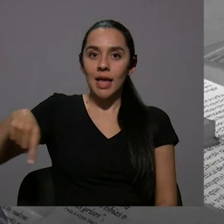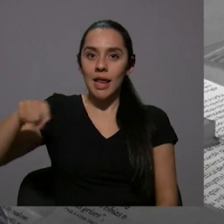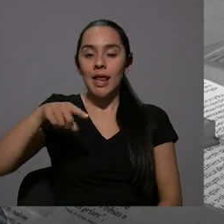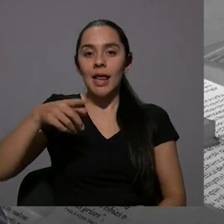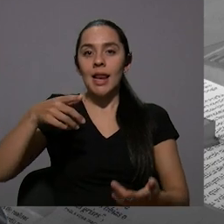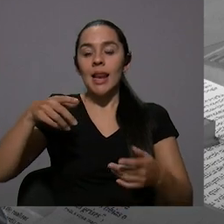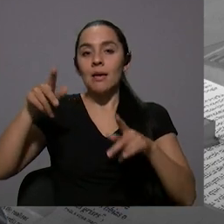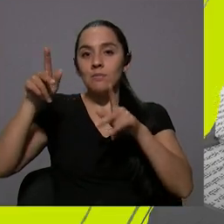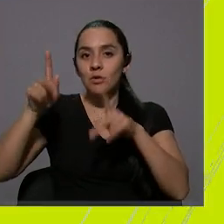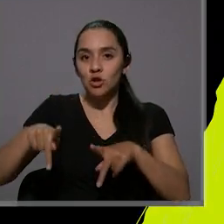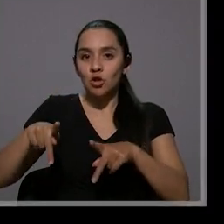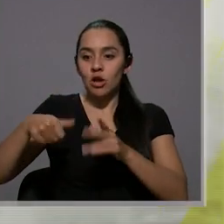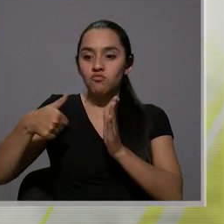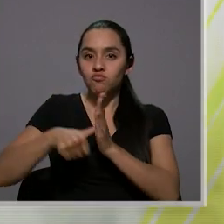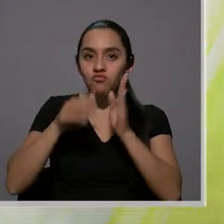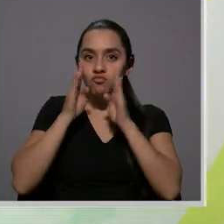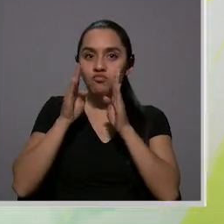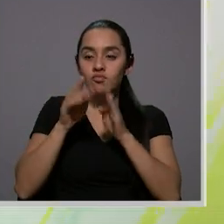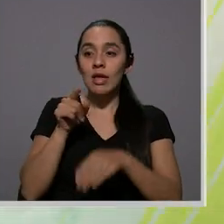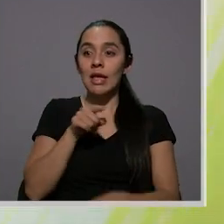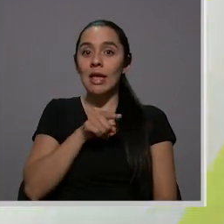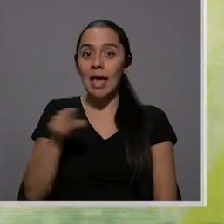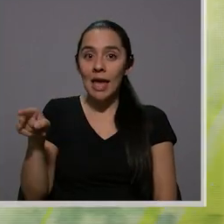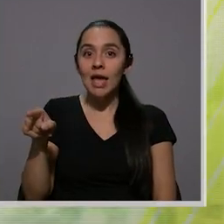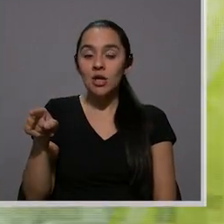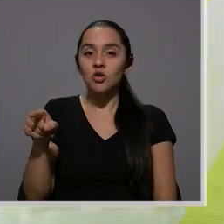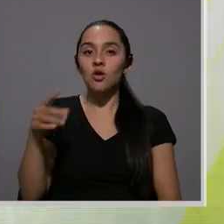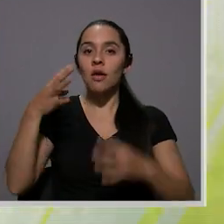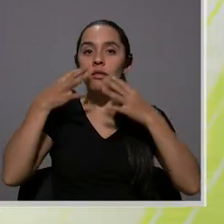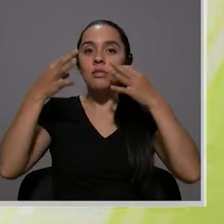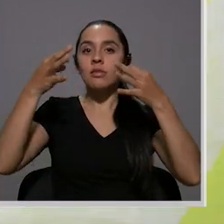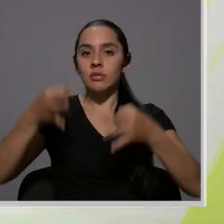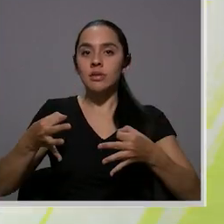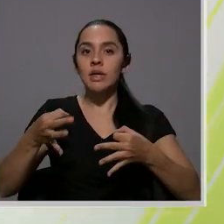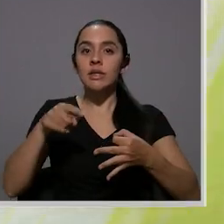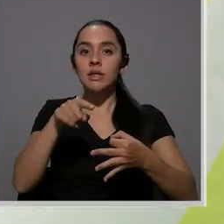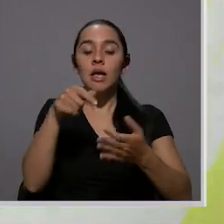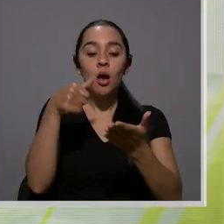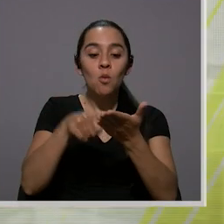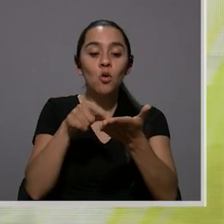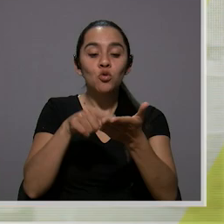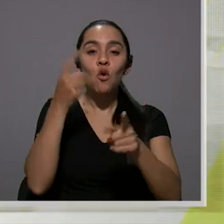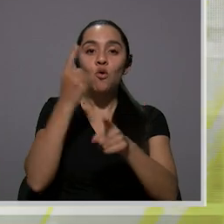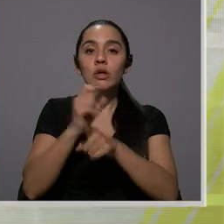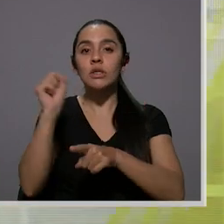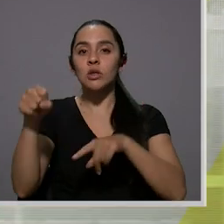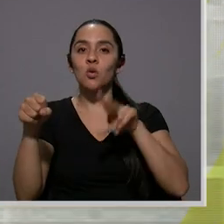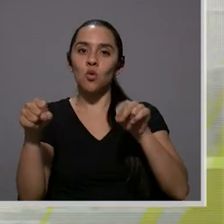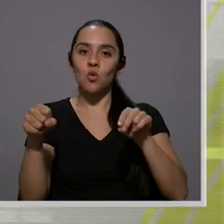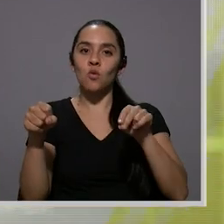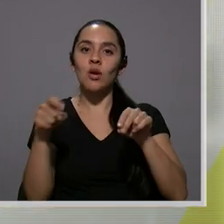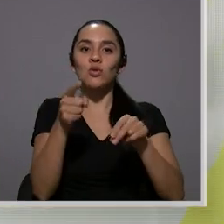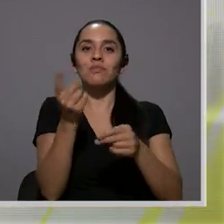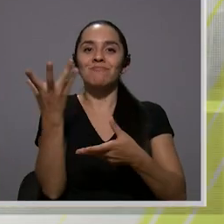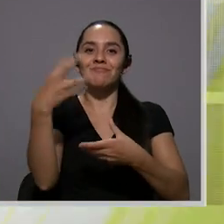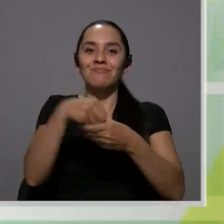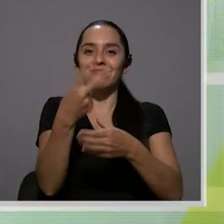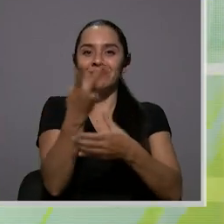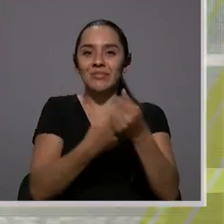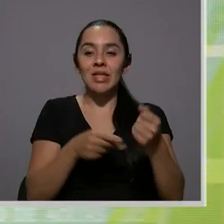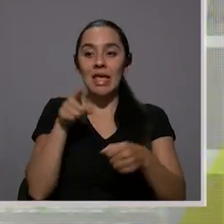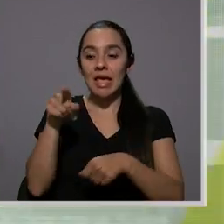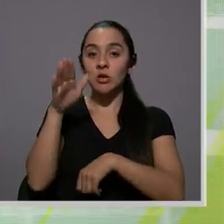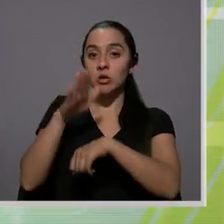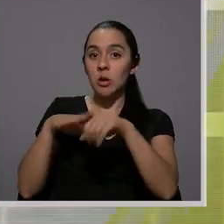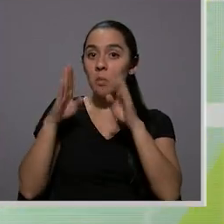organismos electorales para que sean En definitiva ellos quien digan si un voto es válido o no es válido verdad Entonces eso fue lo que nos